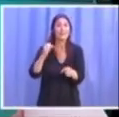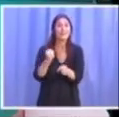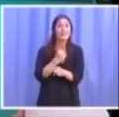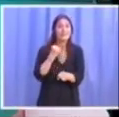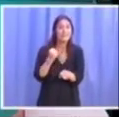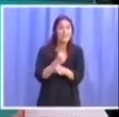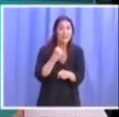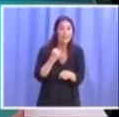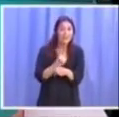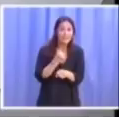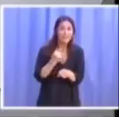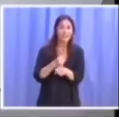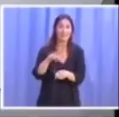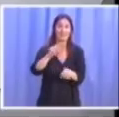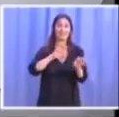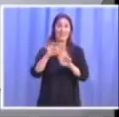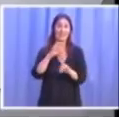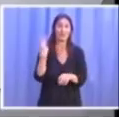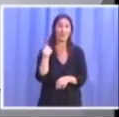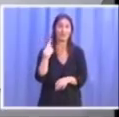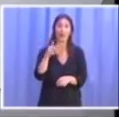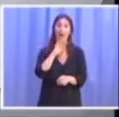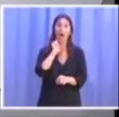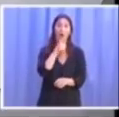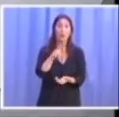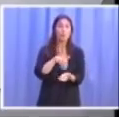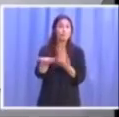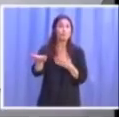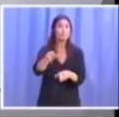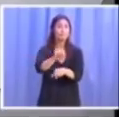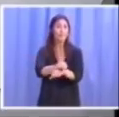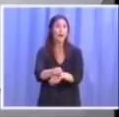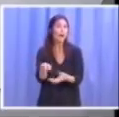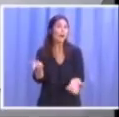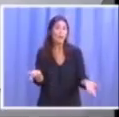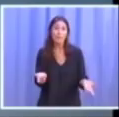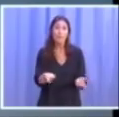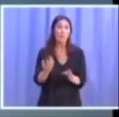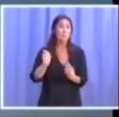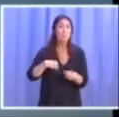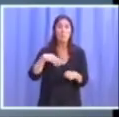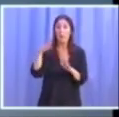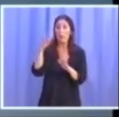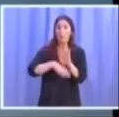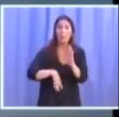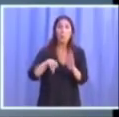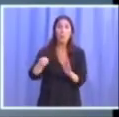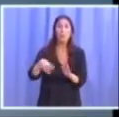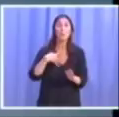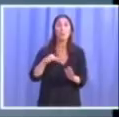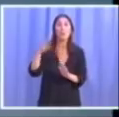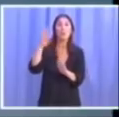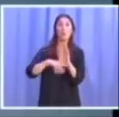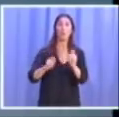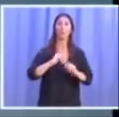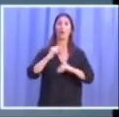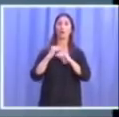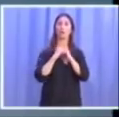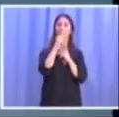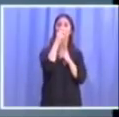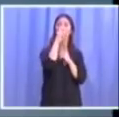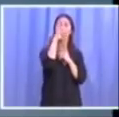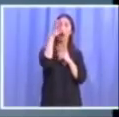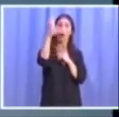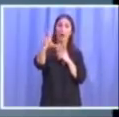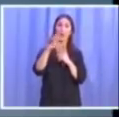cuerpo técnico del Teatro Isabel la Católica sigue despedido, sin trabajo, en unas condiciones, después de haber estado en condiciones de inestabilidad, años y años,